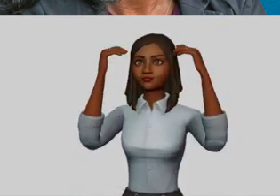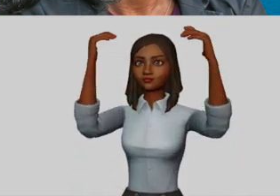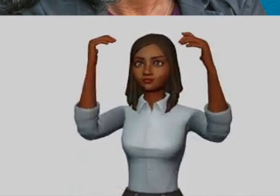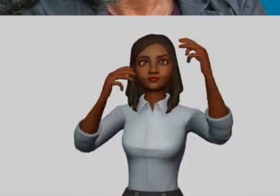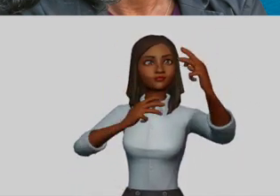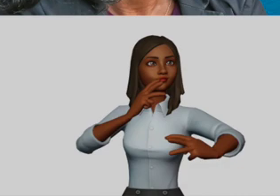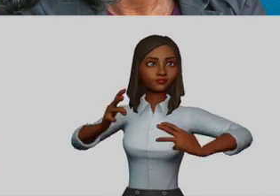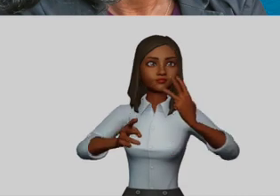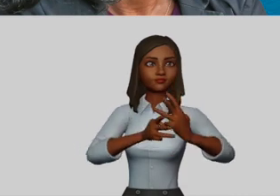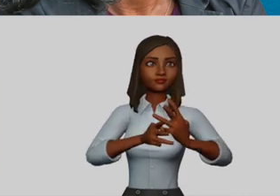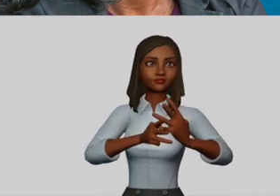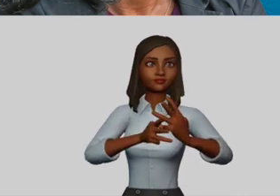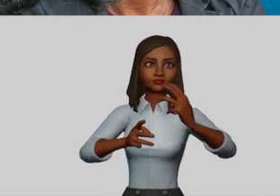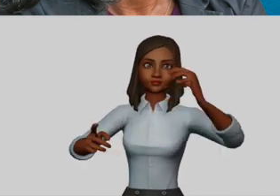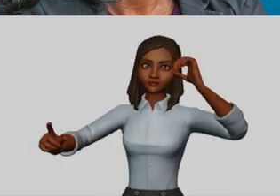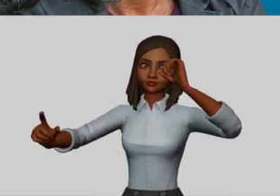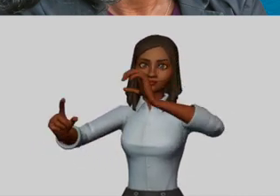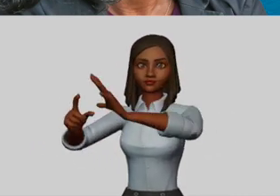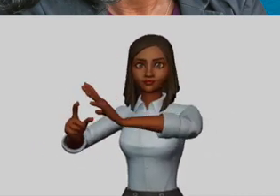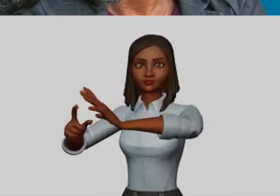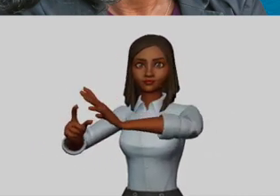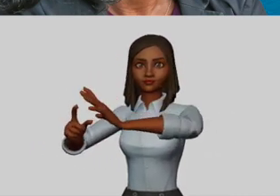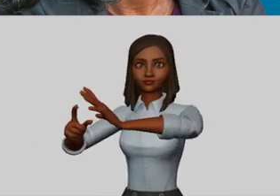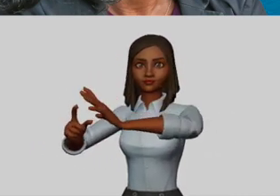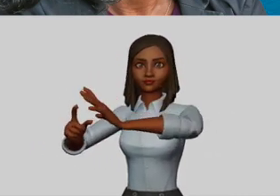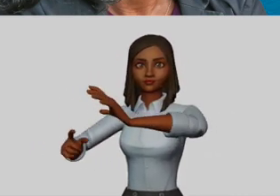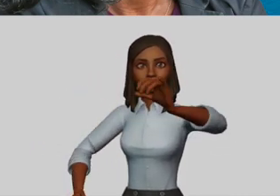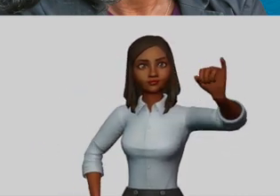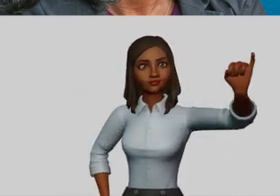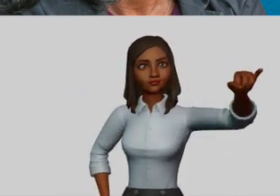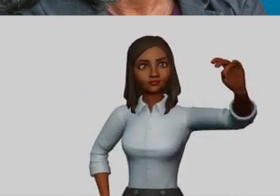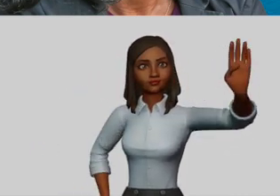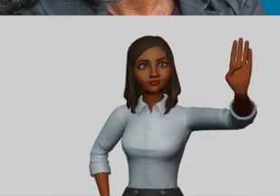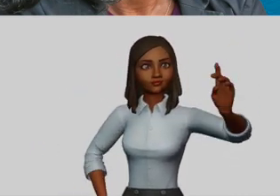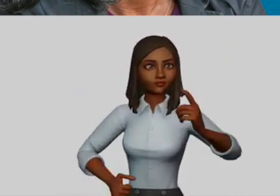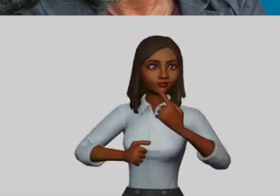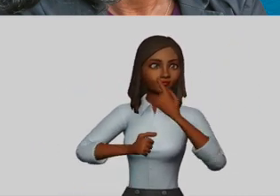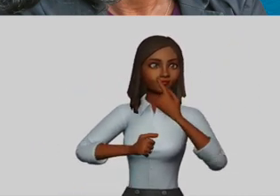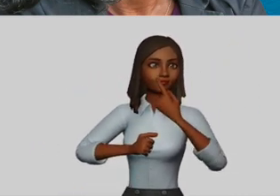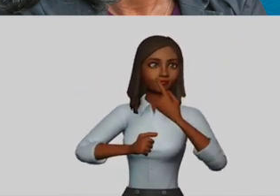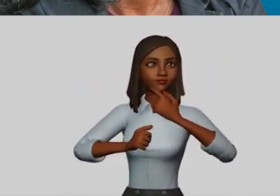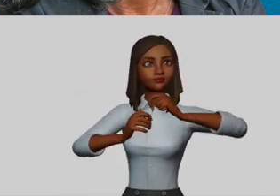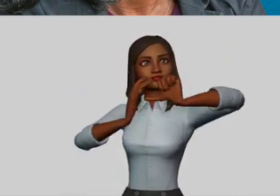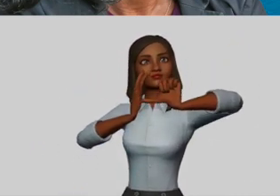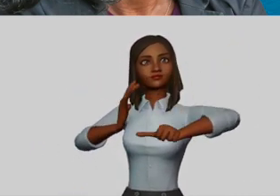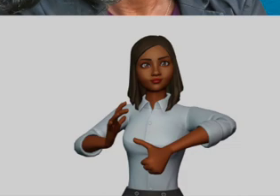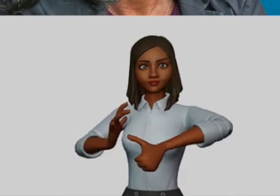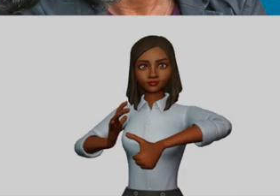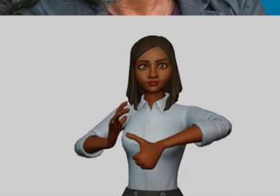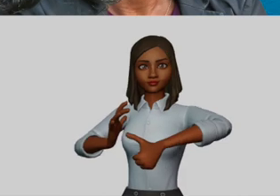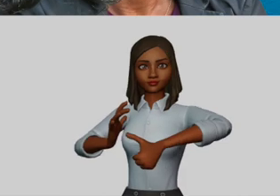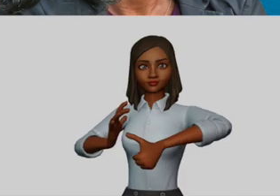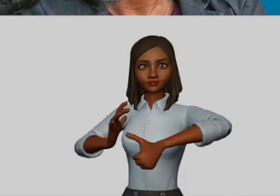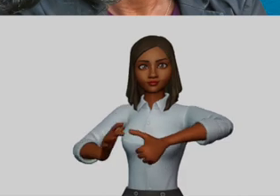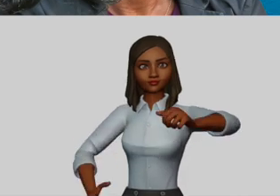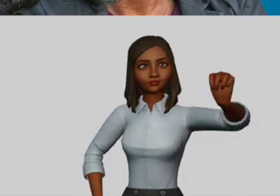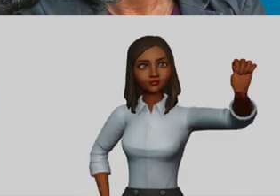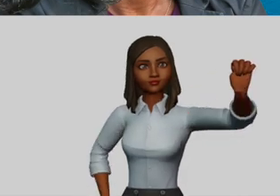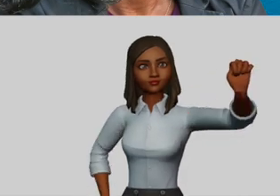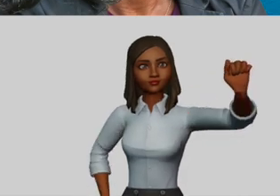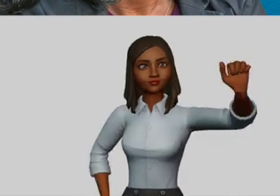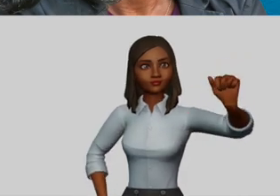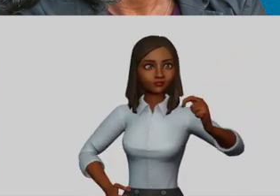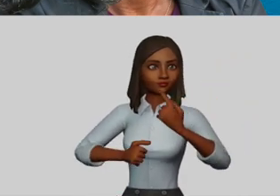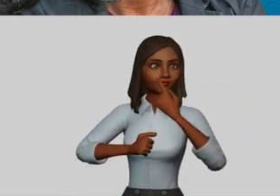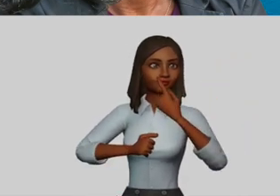Entonces, eso fue, por eso fue que dije que, por eso de verdad fue que dije no a la, a la, a la